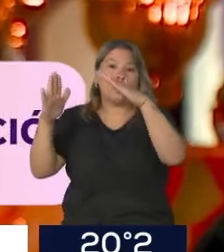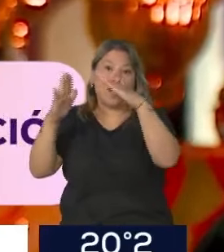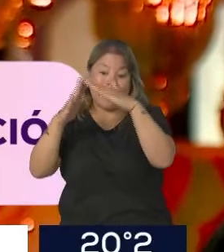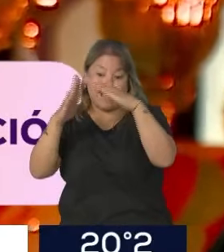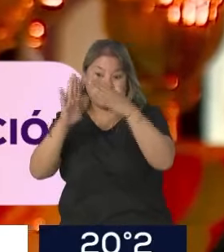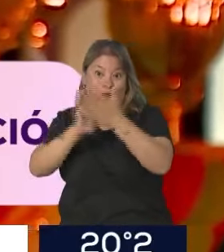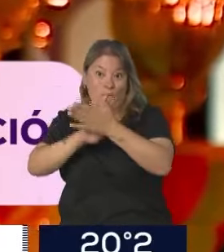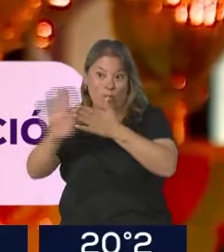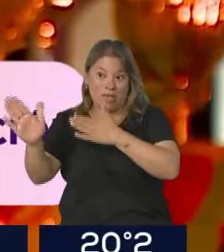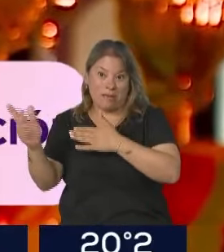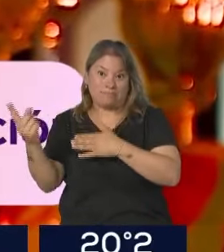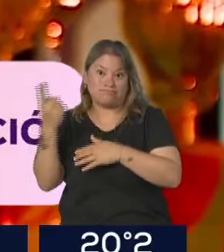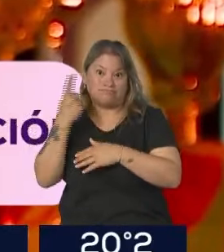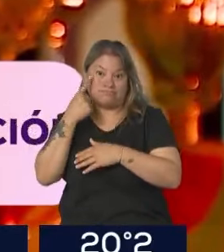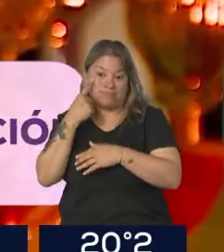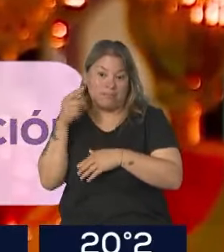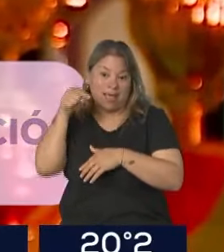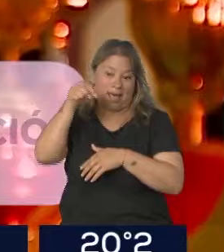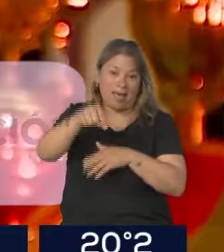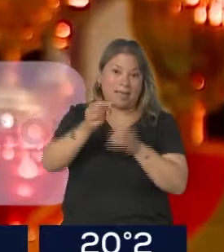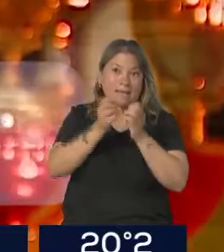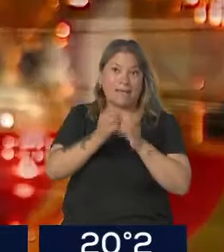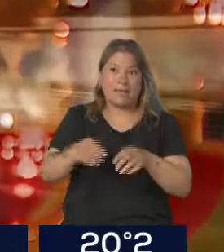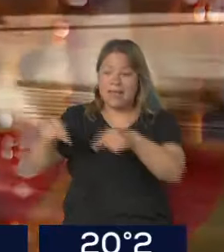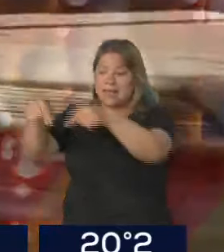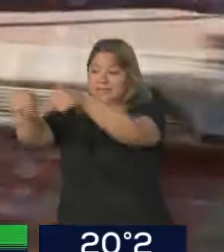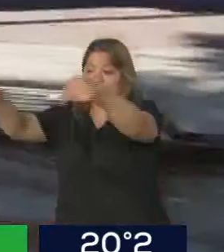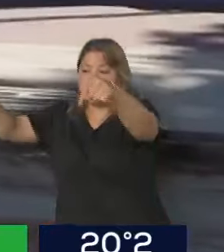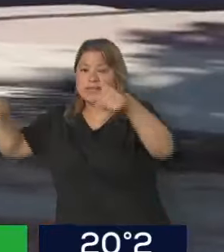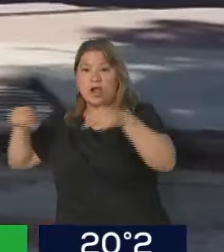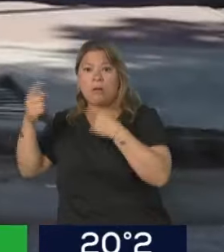la casita. Y le cierra el salón.